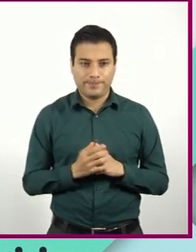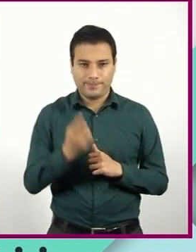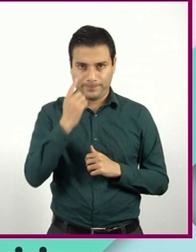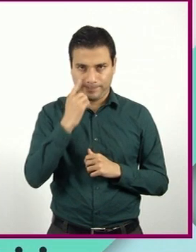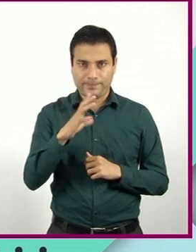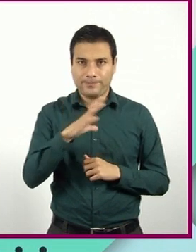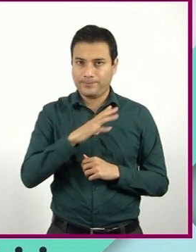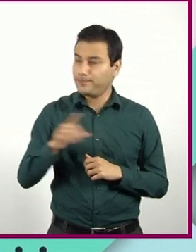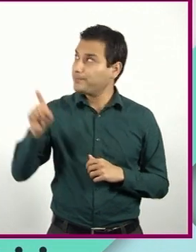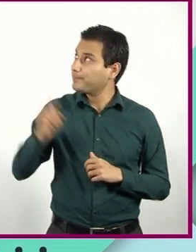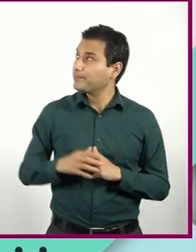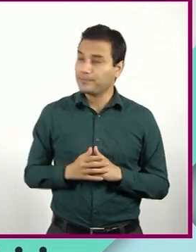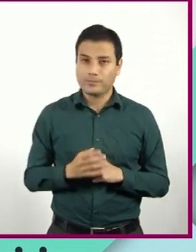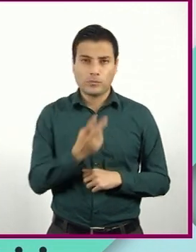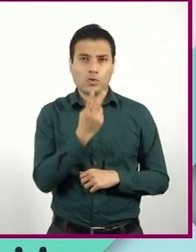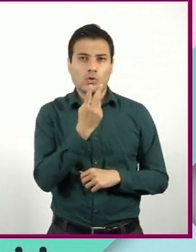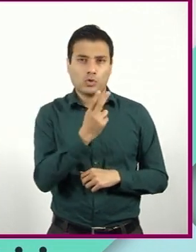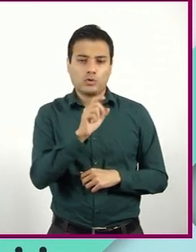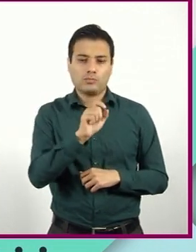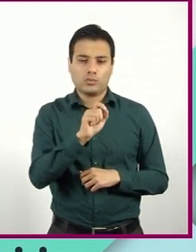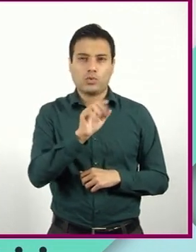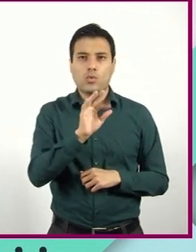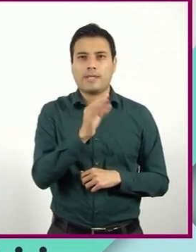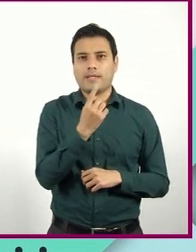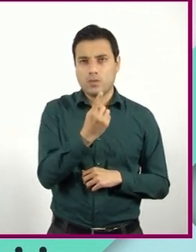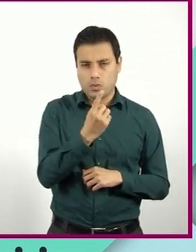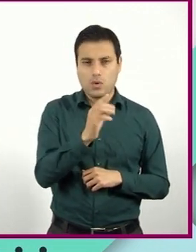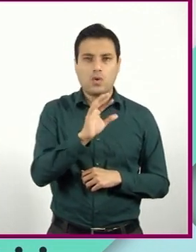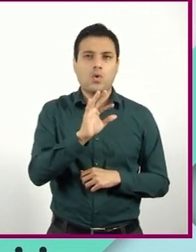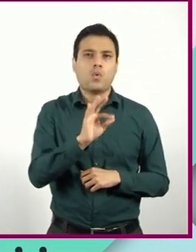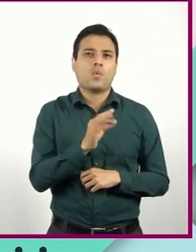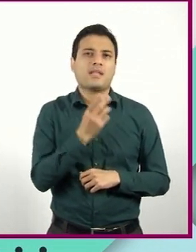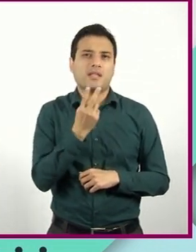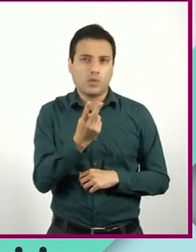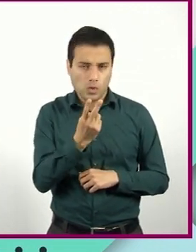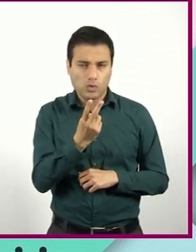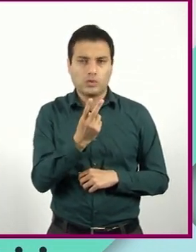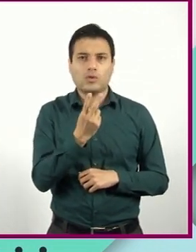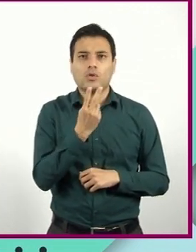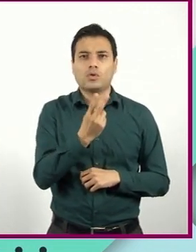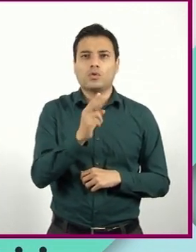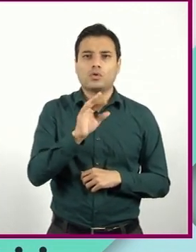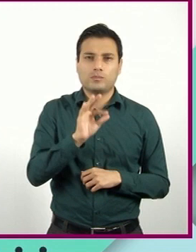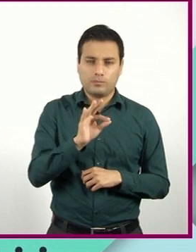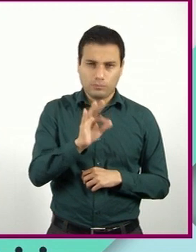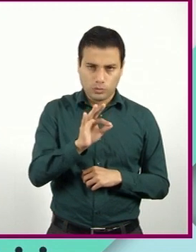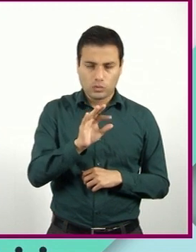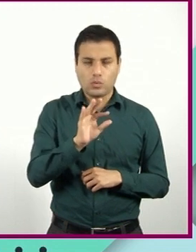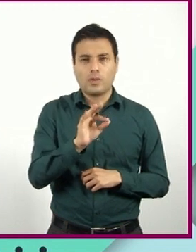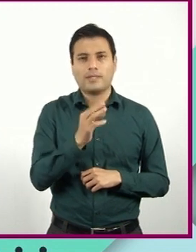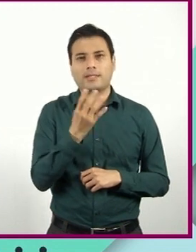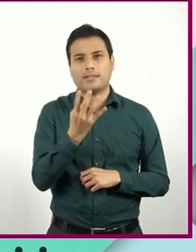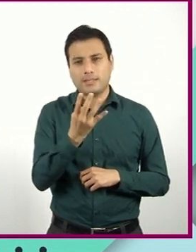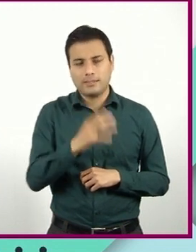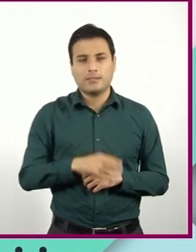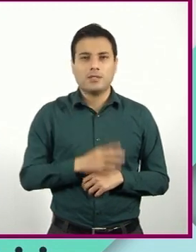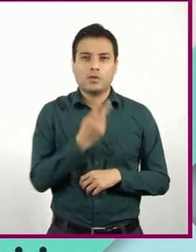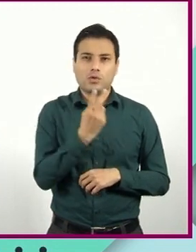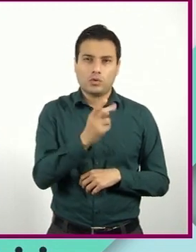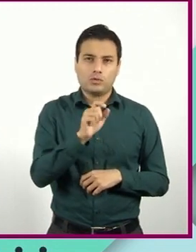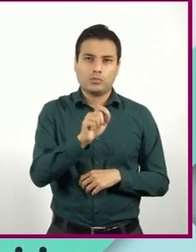obtenemos 2.41, 2.42, 2.43,